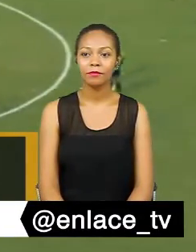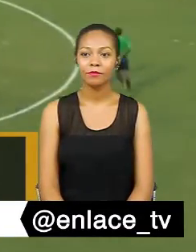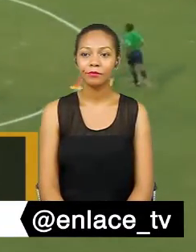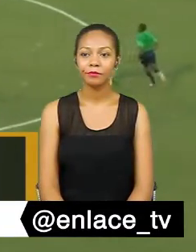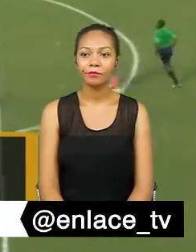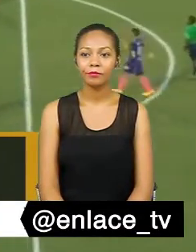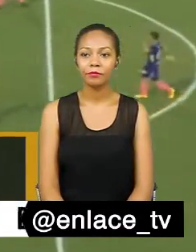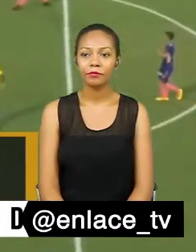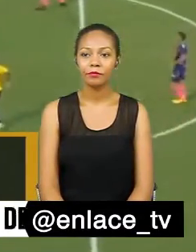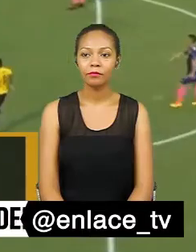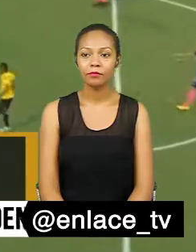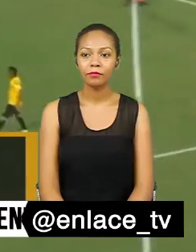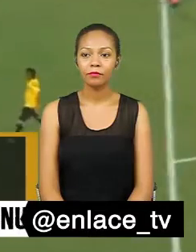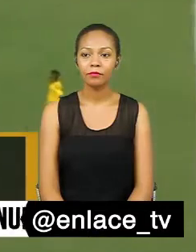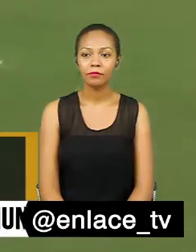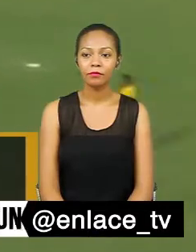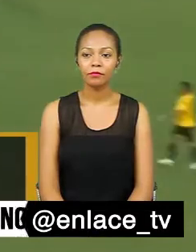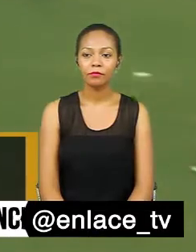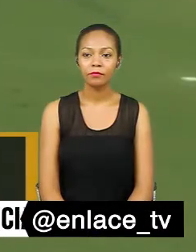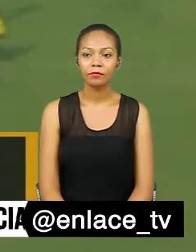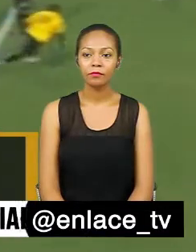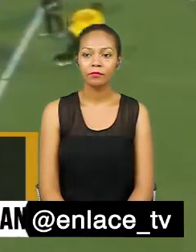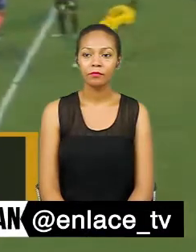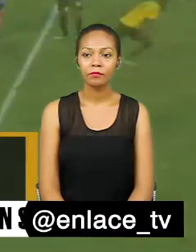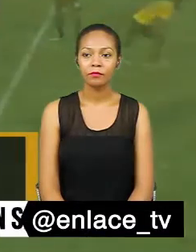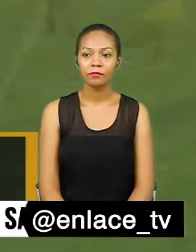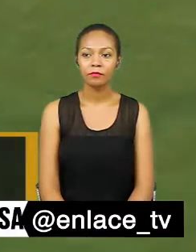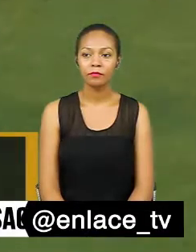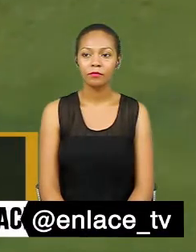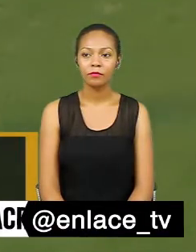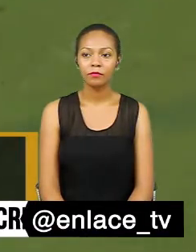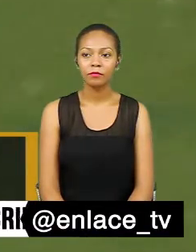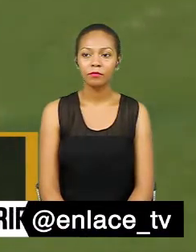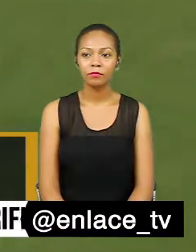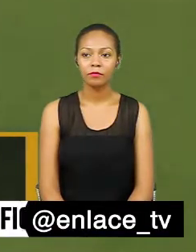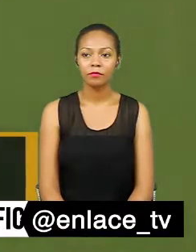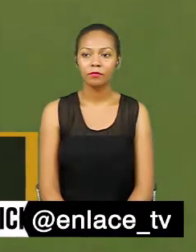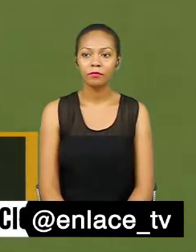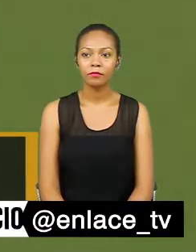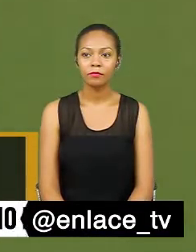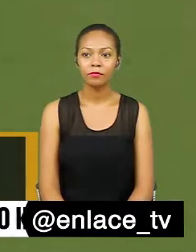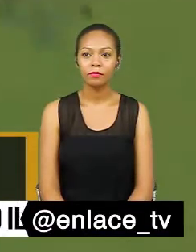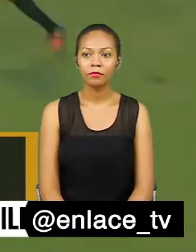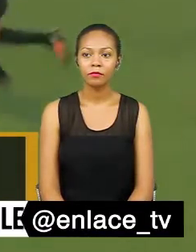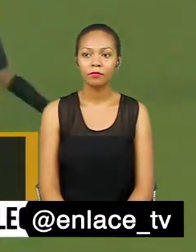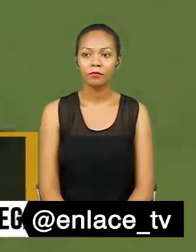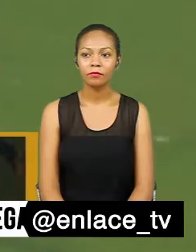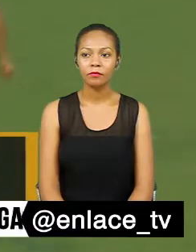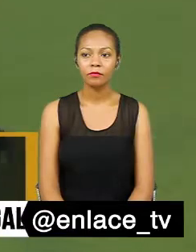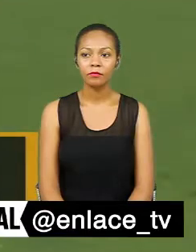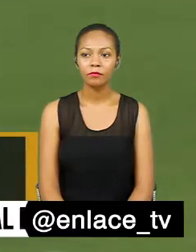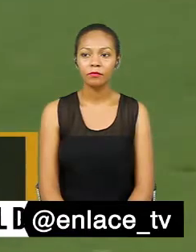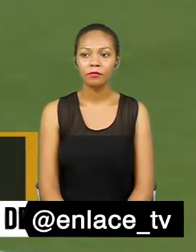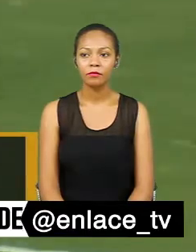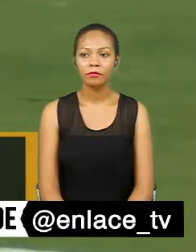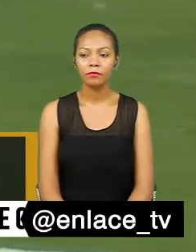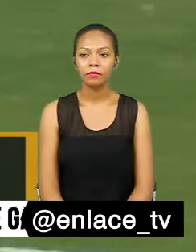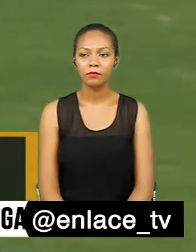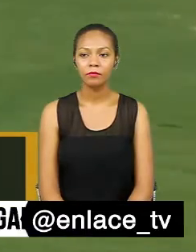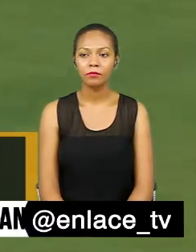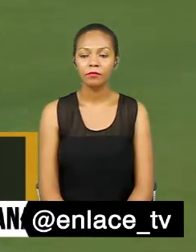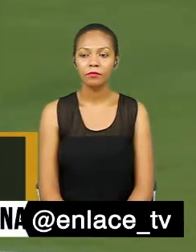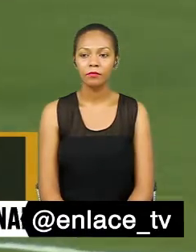¡De Alianza Petrolera! ¡Golazo! ¡Golpe de cabeza de